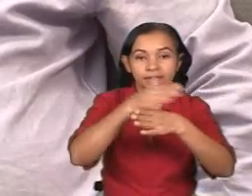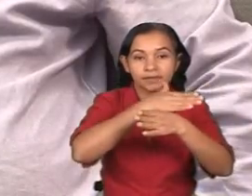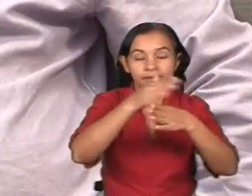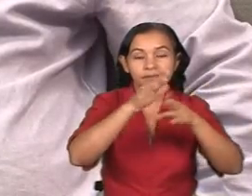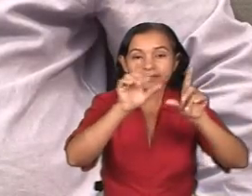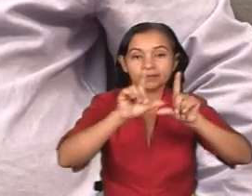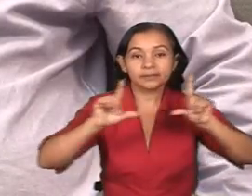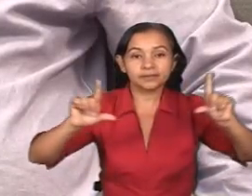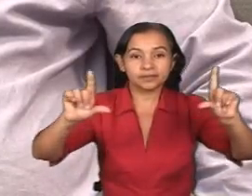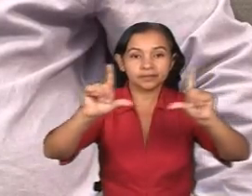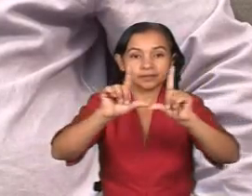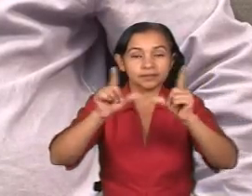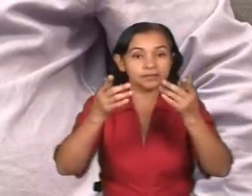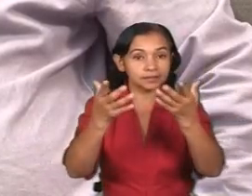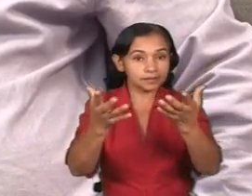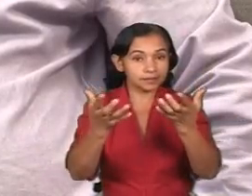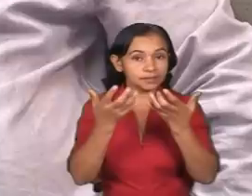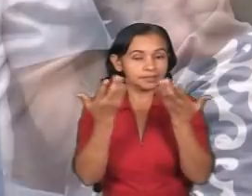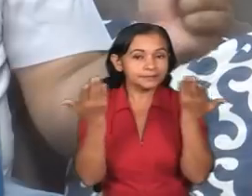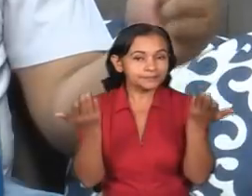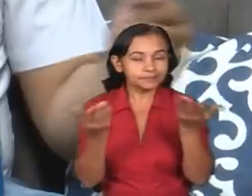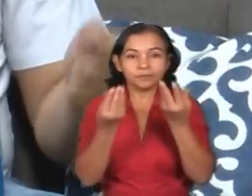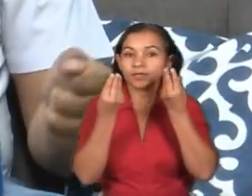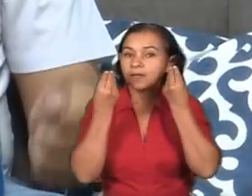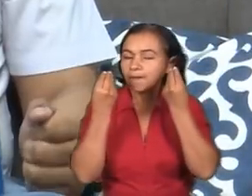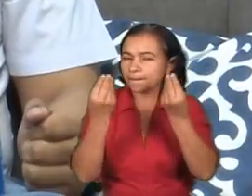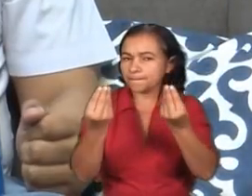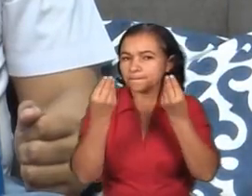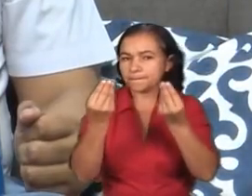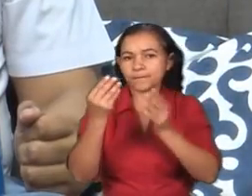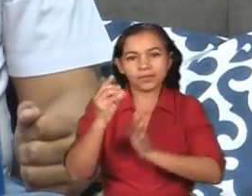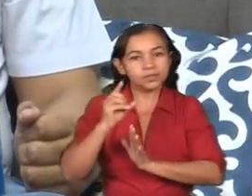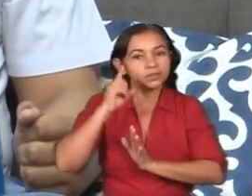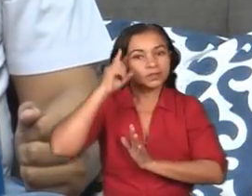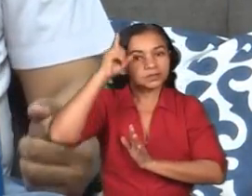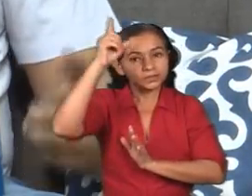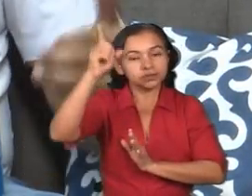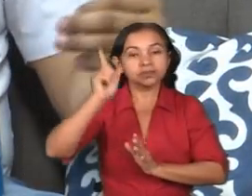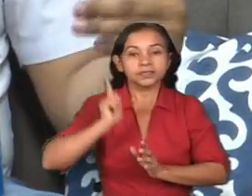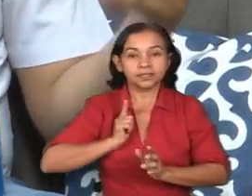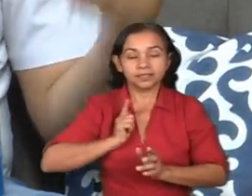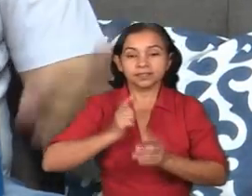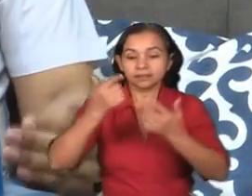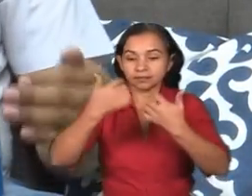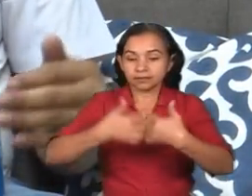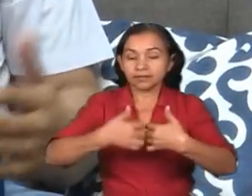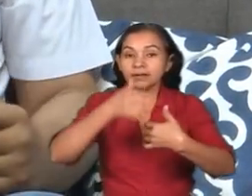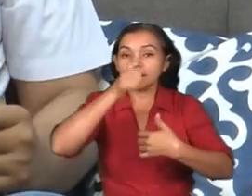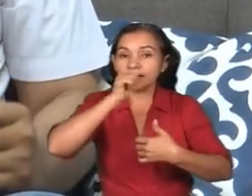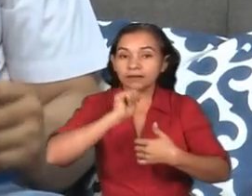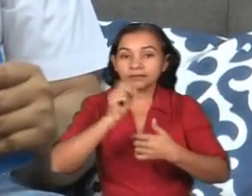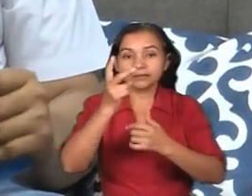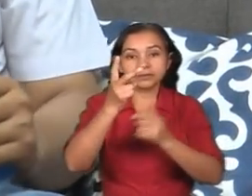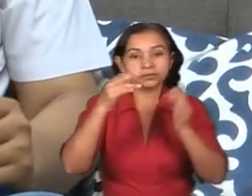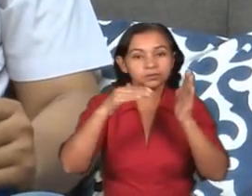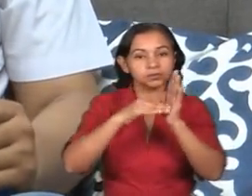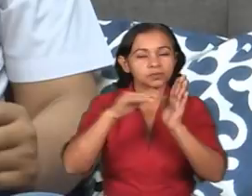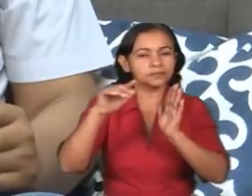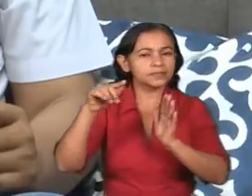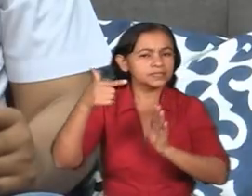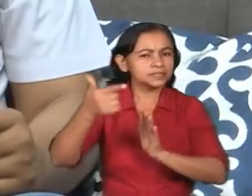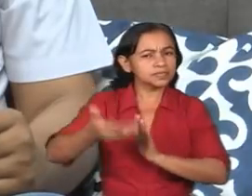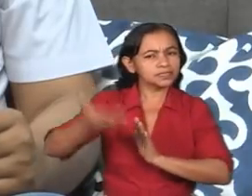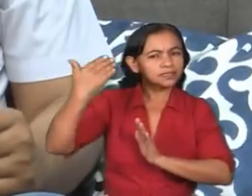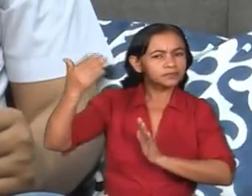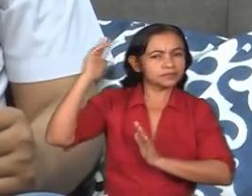hacer, no quisiera, yo sé que también hay muchos avances obtenidos, pero en el 2007, ¿cómo encuentra